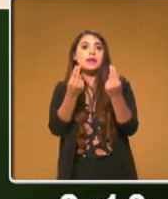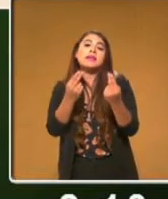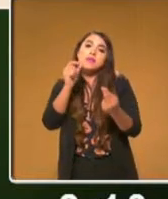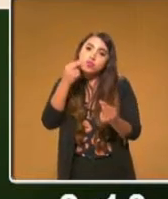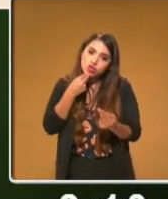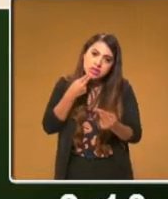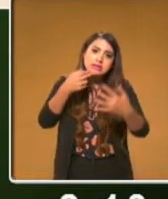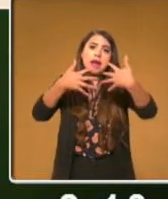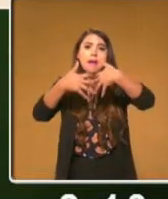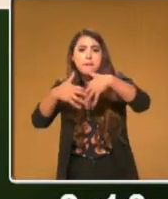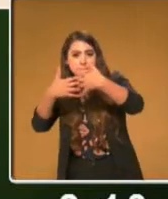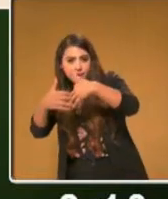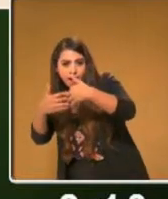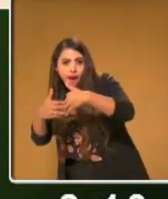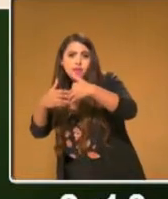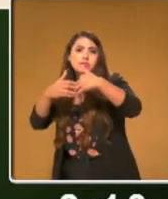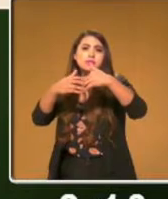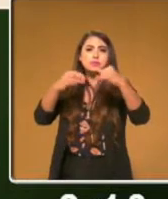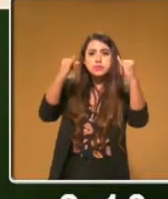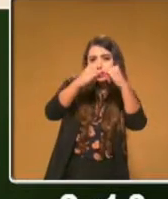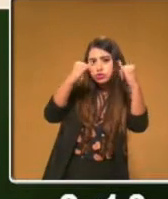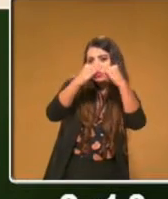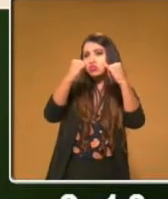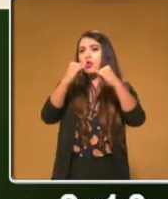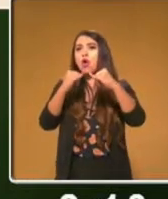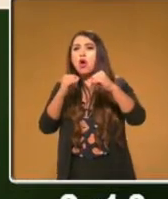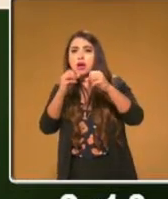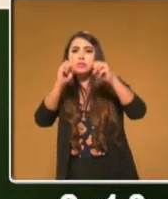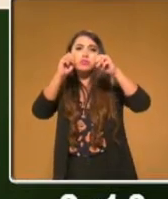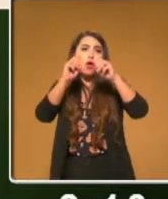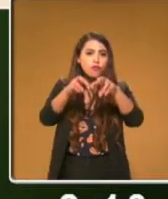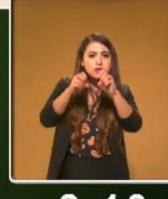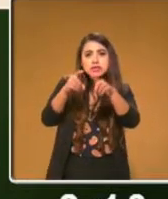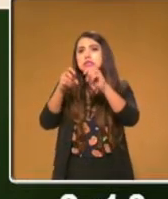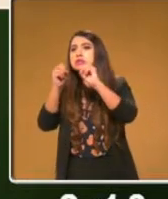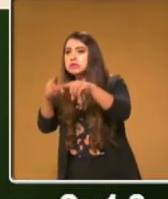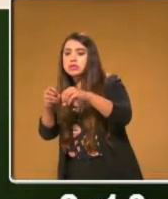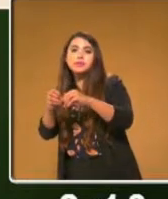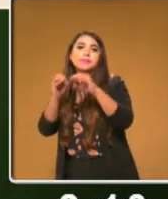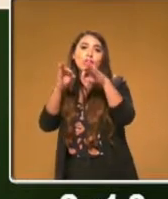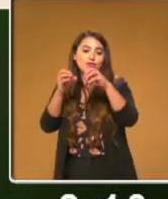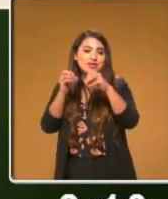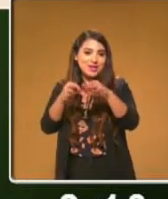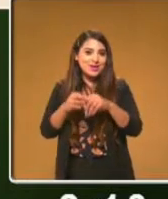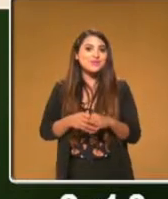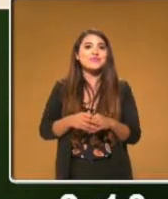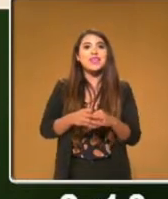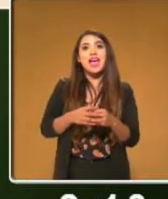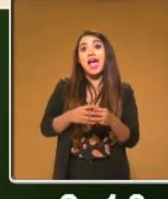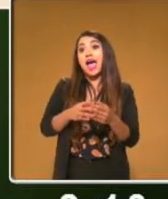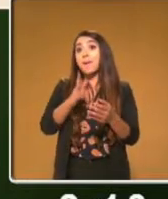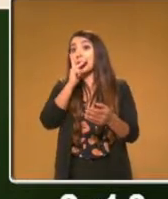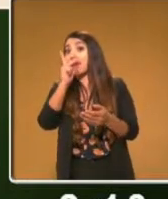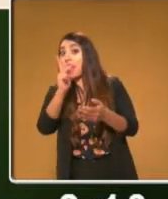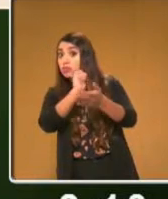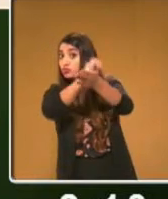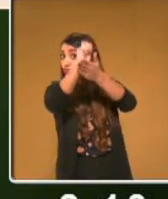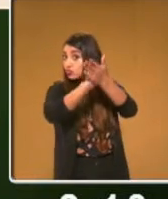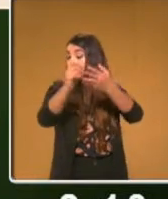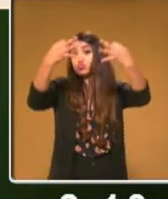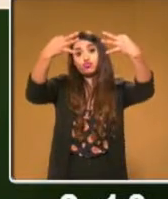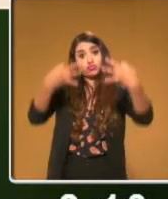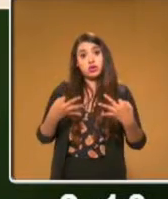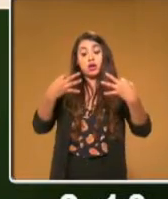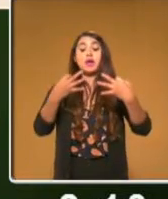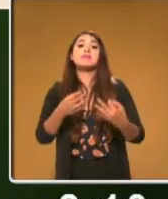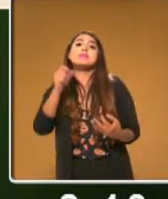empresas, instituciones, dependencias y usan un vocabulario técnico especializado. También el uso